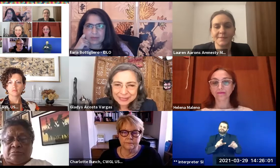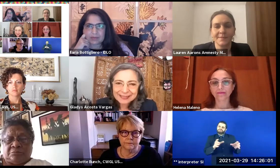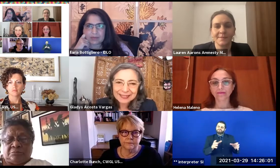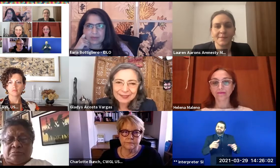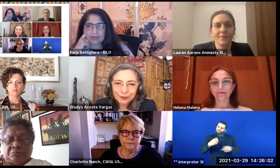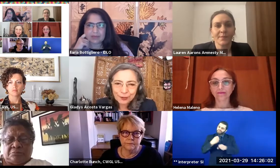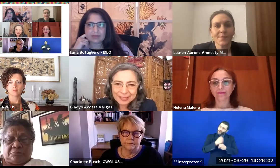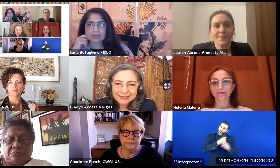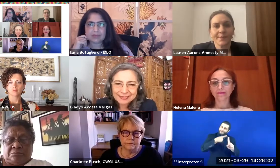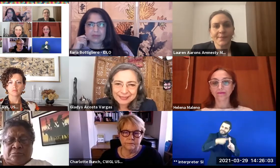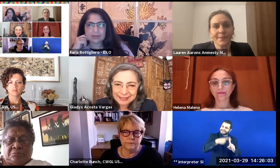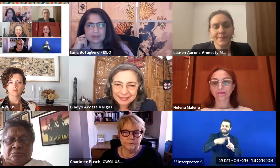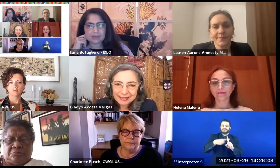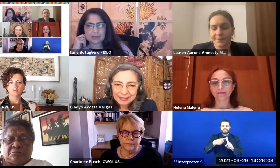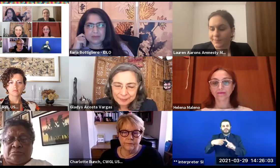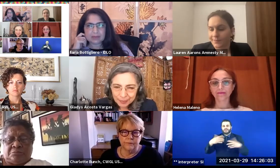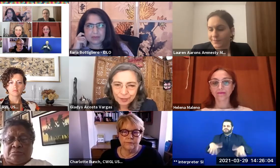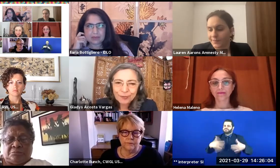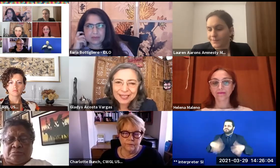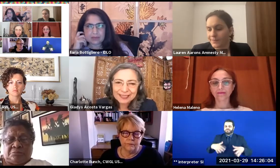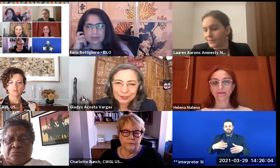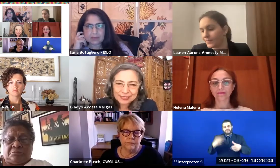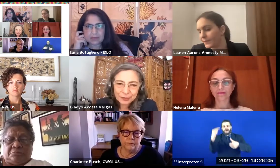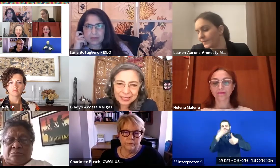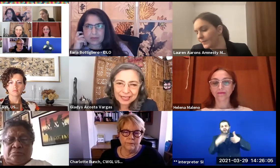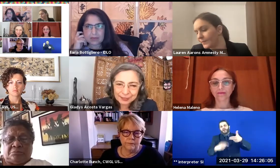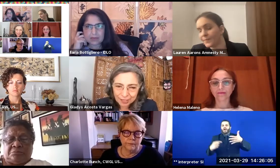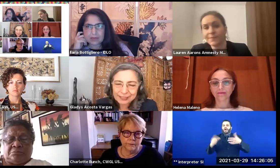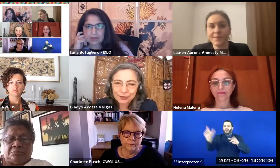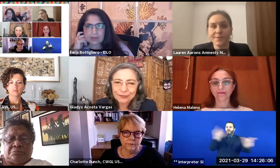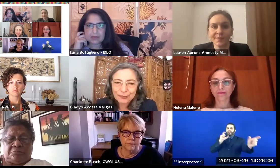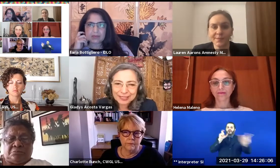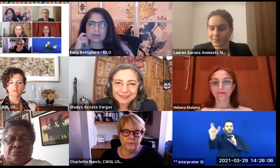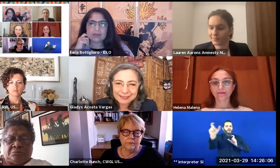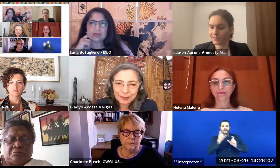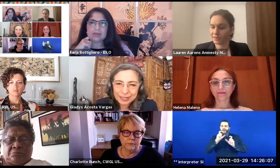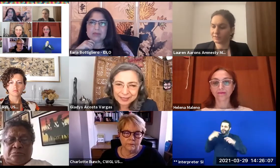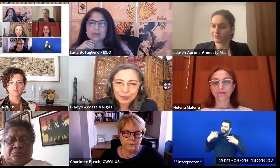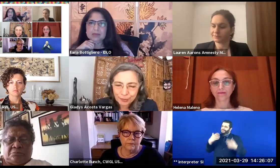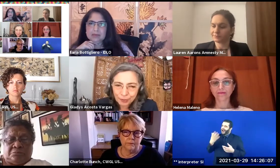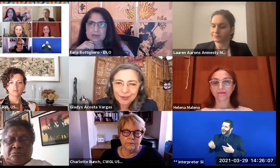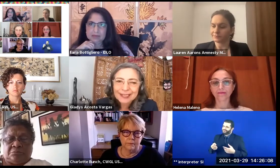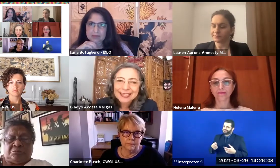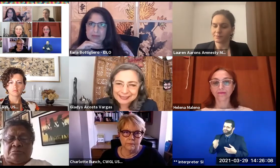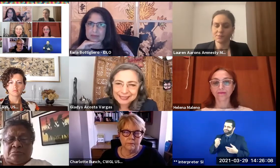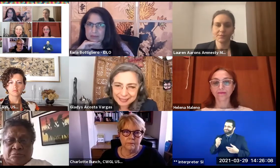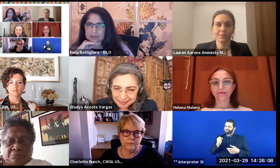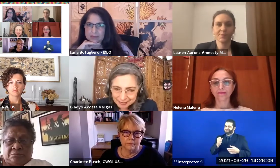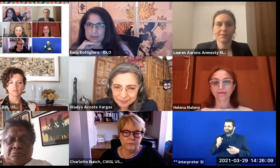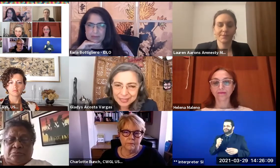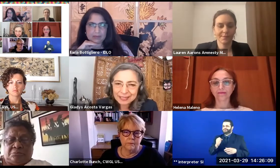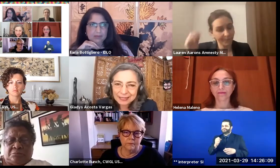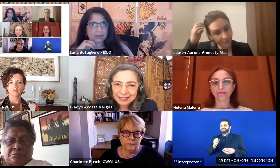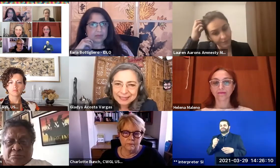quienes presentan informes en nombre de la sociedad civil y las organizaciones feministas y de mujeres, por favor, que